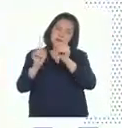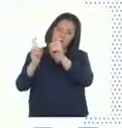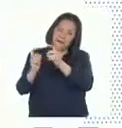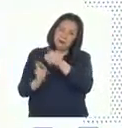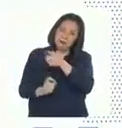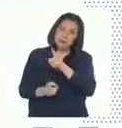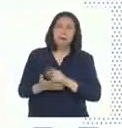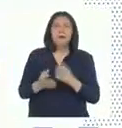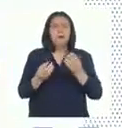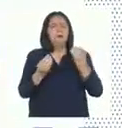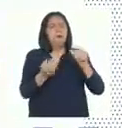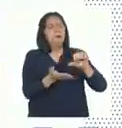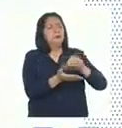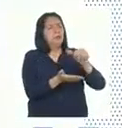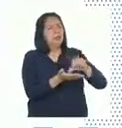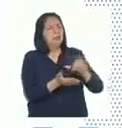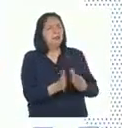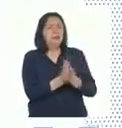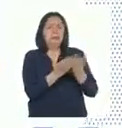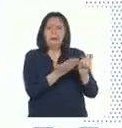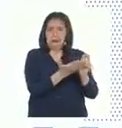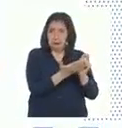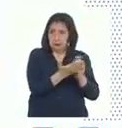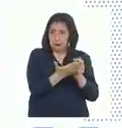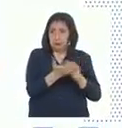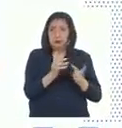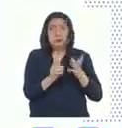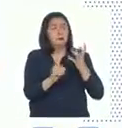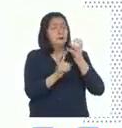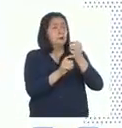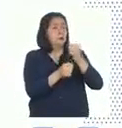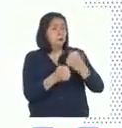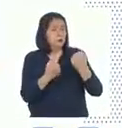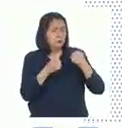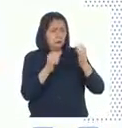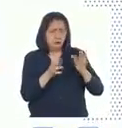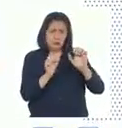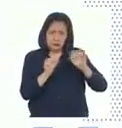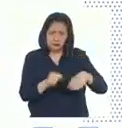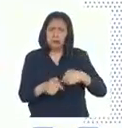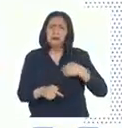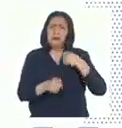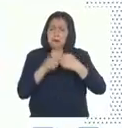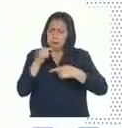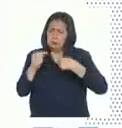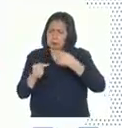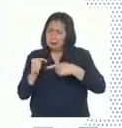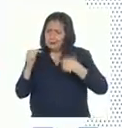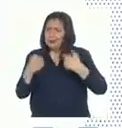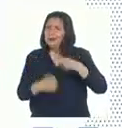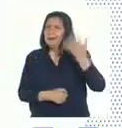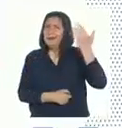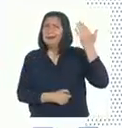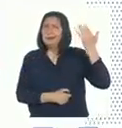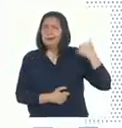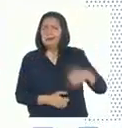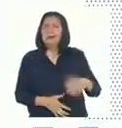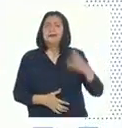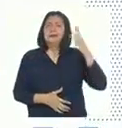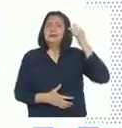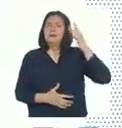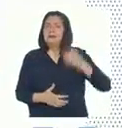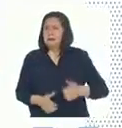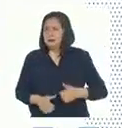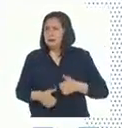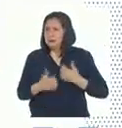pregunta ¿cómo las artes, la literatura, los logros de nuestros deportistas pueden contarnos lo que se ha vivido en nuestro país a lo largo